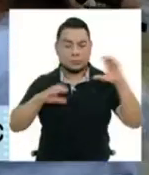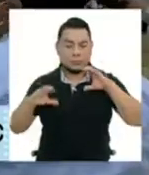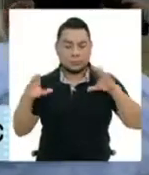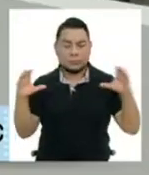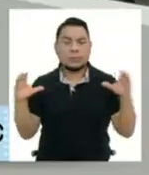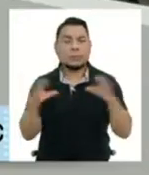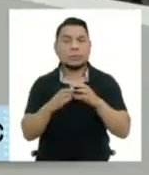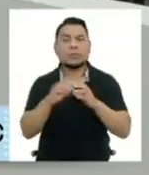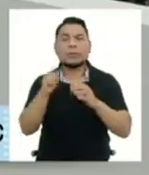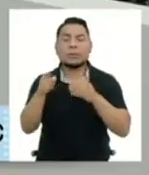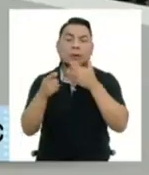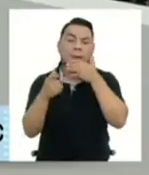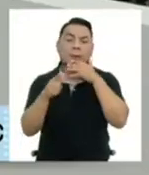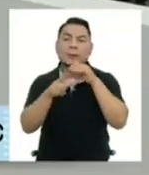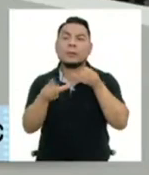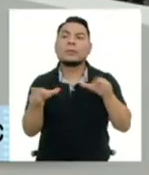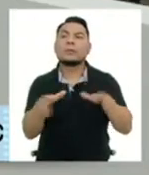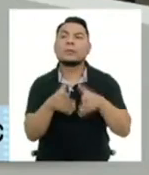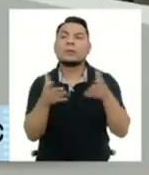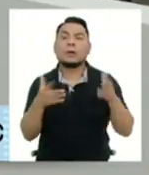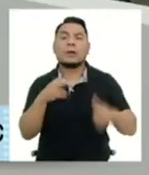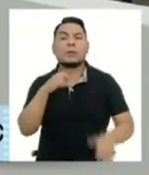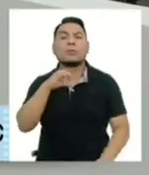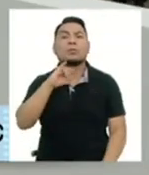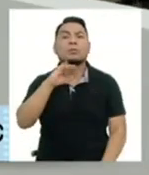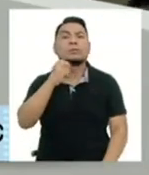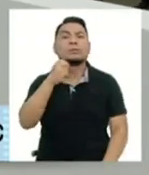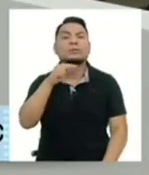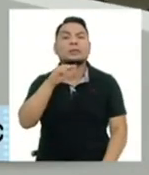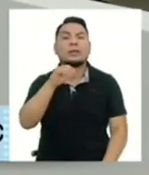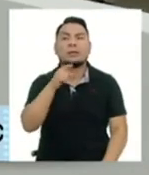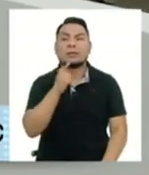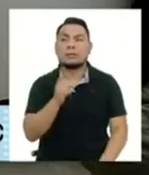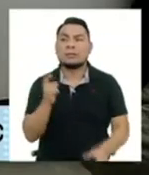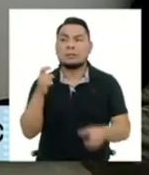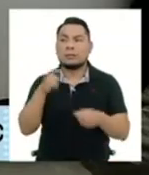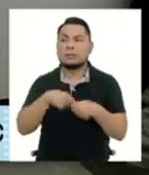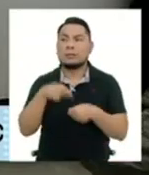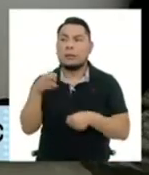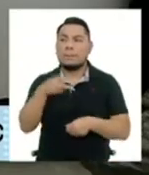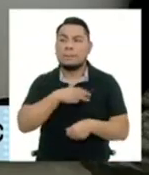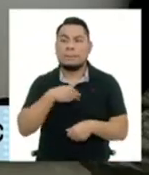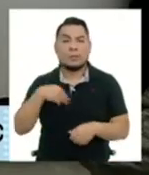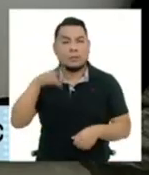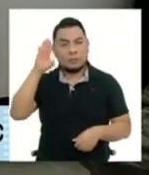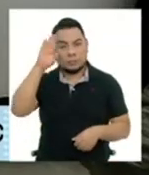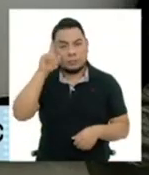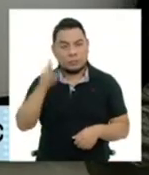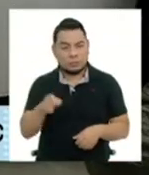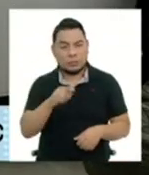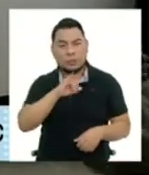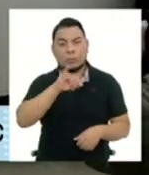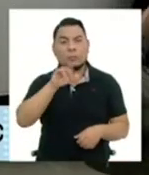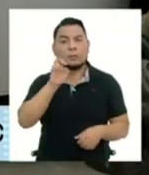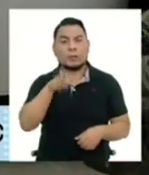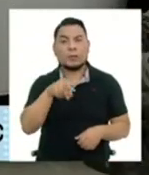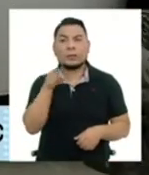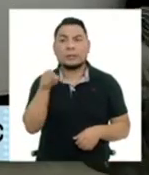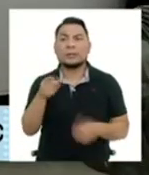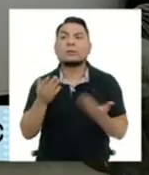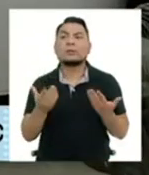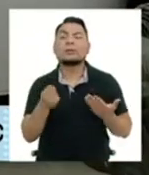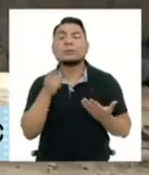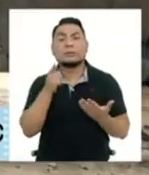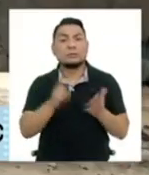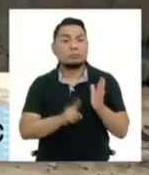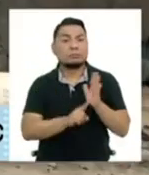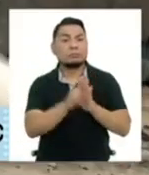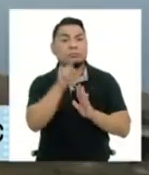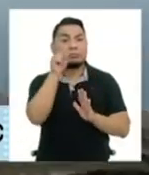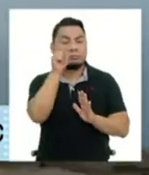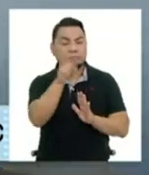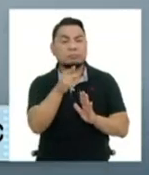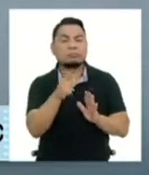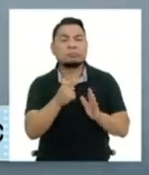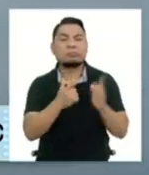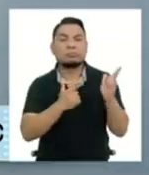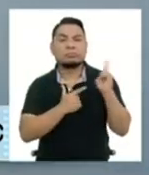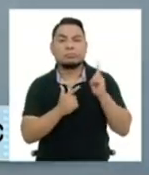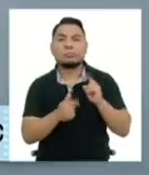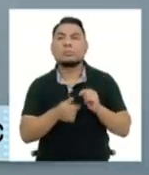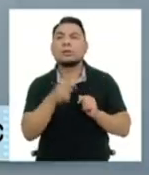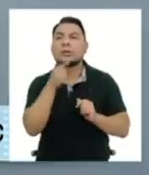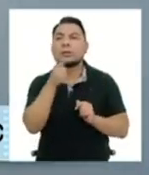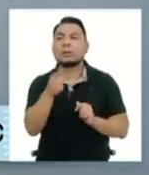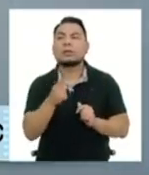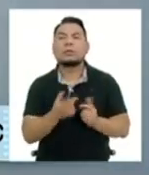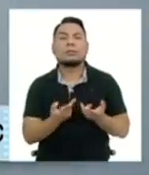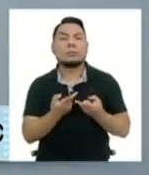CONIDA, ubicada en Pucusana, con participación del ministro de Defensa, Juan Carrasco Millones. Este cohete sonda fue diseñado con un peso